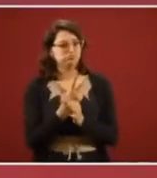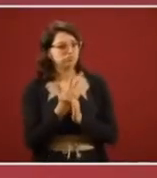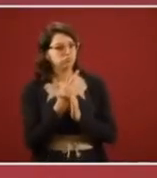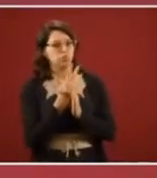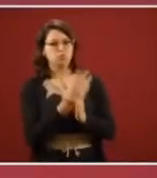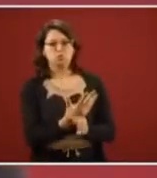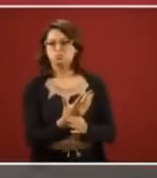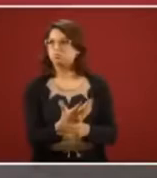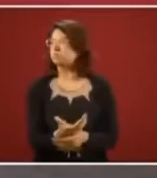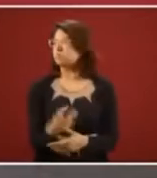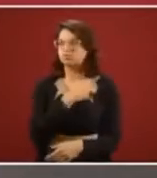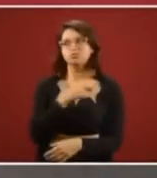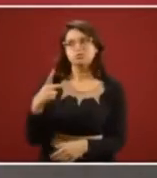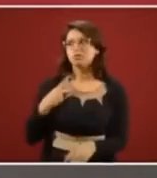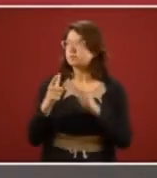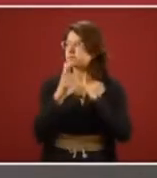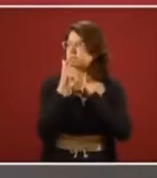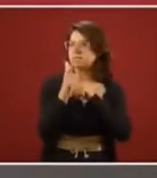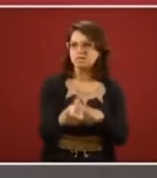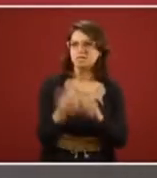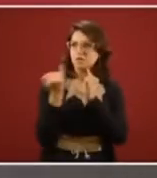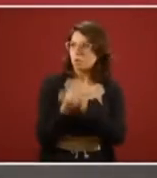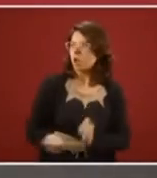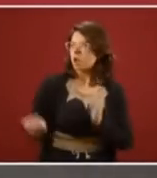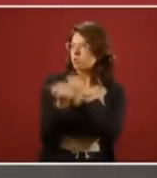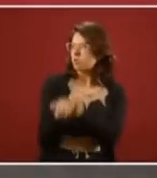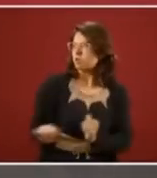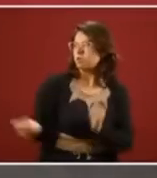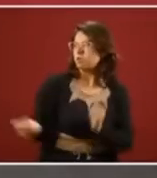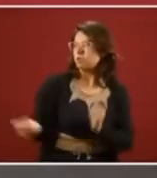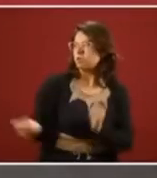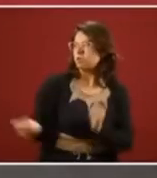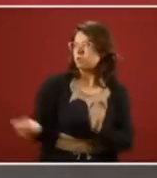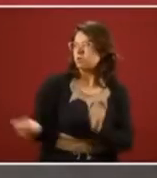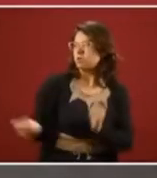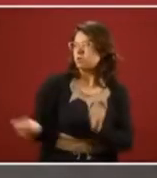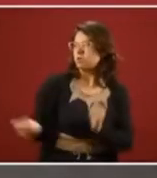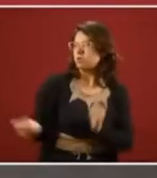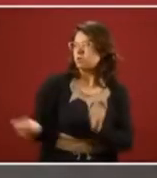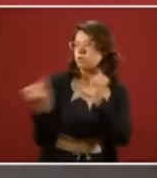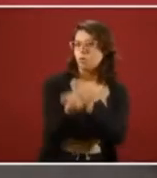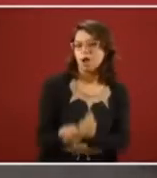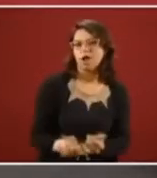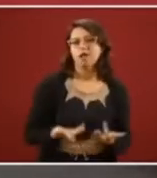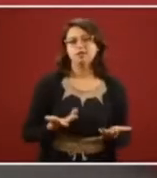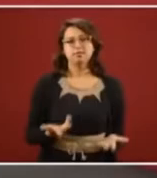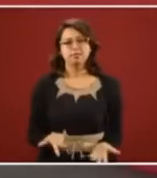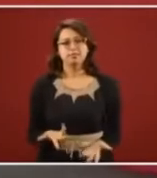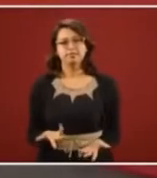y para ellos el arte